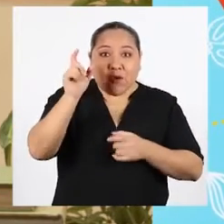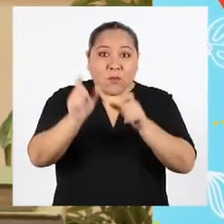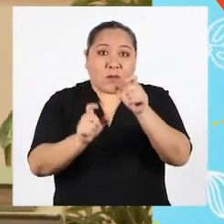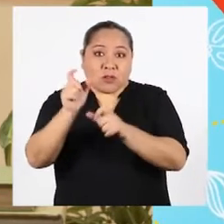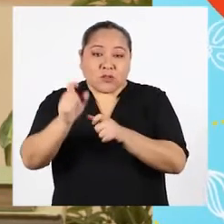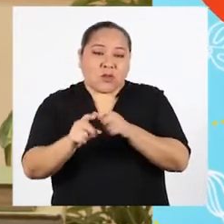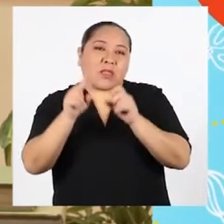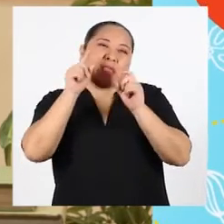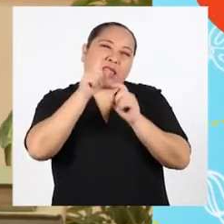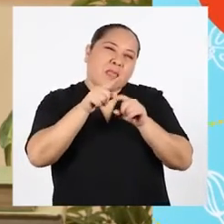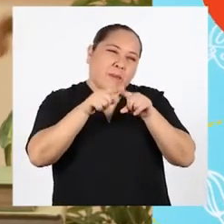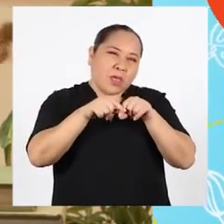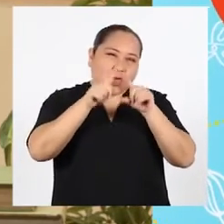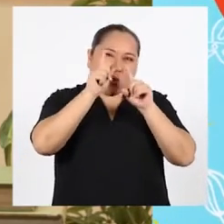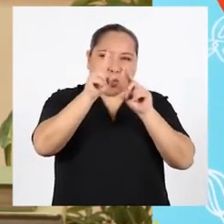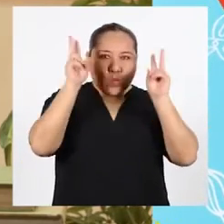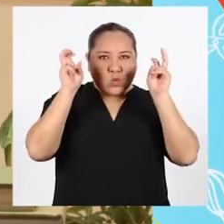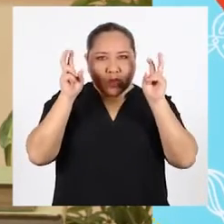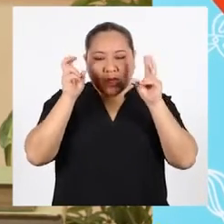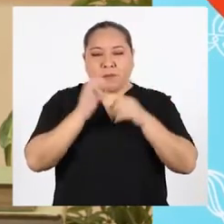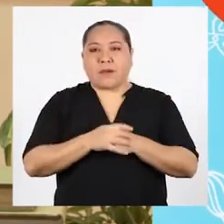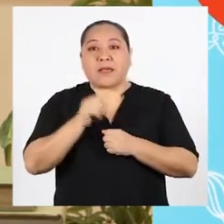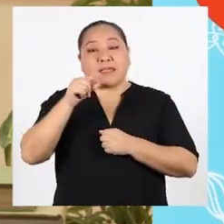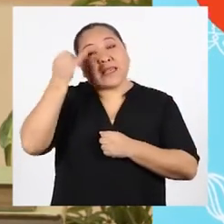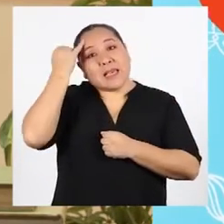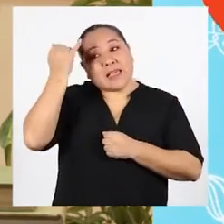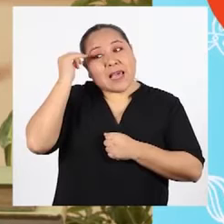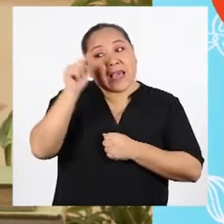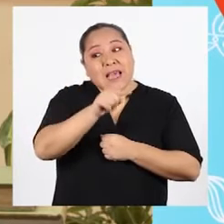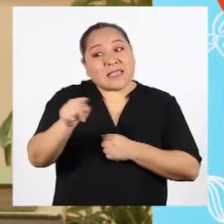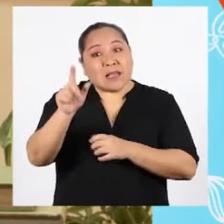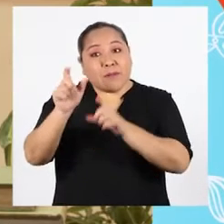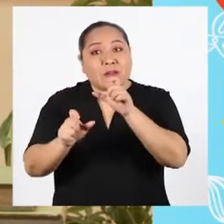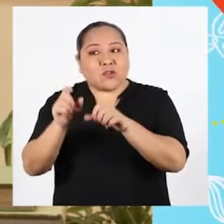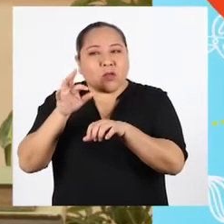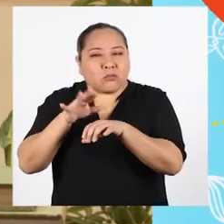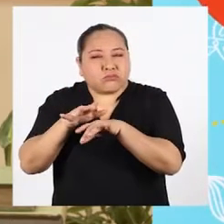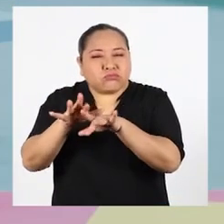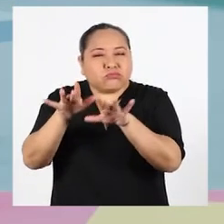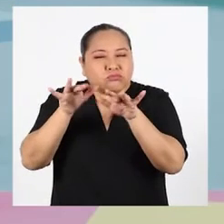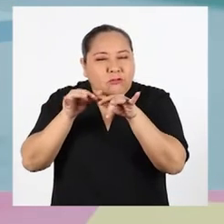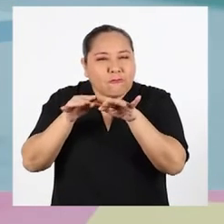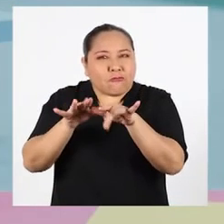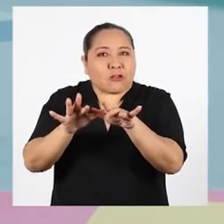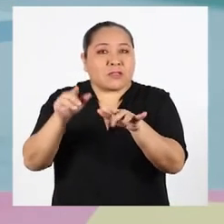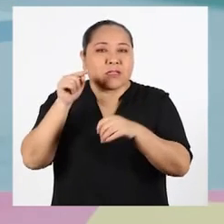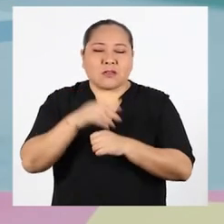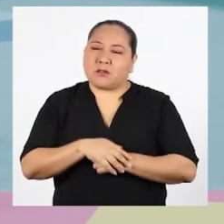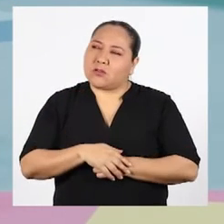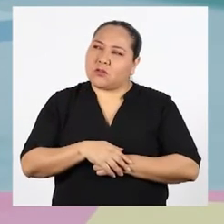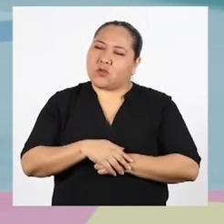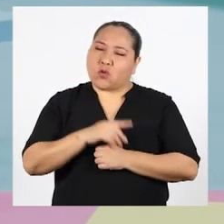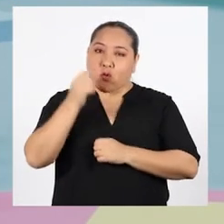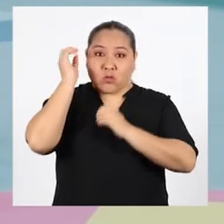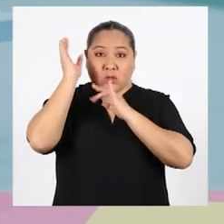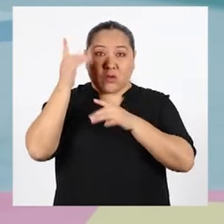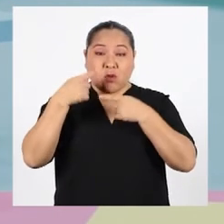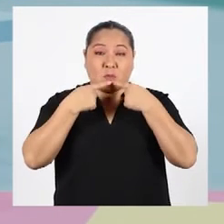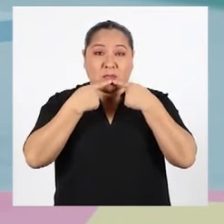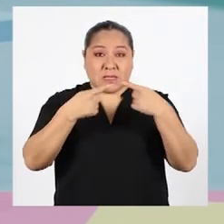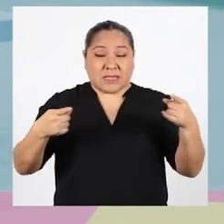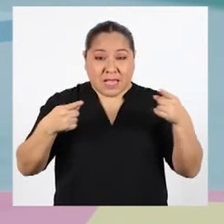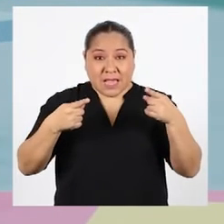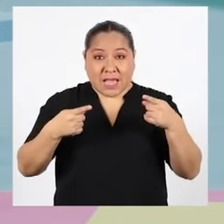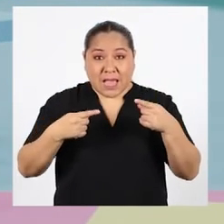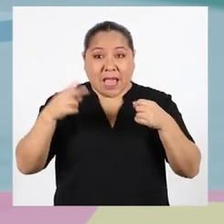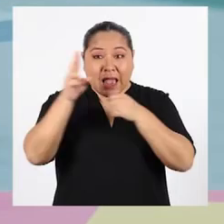en relación con un tema específico, cuya intención es convencer y persuadir. ¿Un discurso como un mensaje a la nación